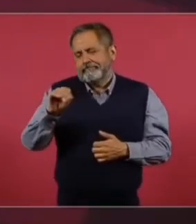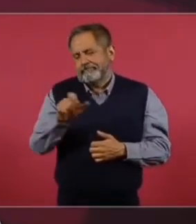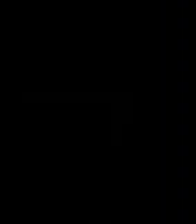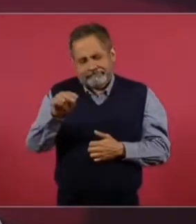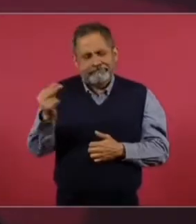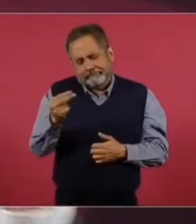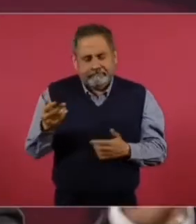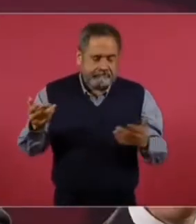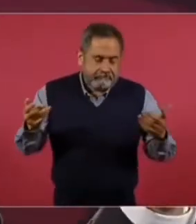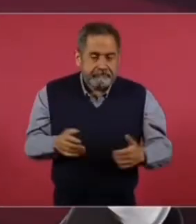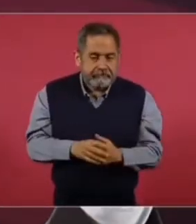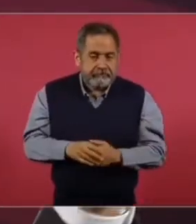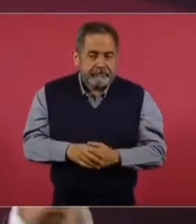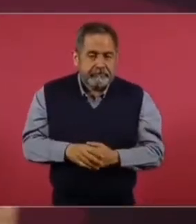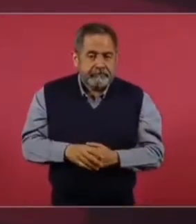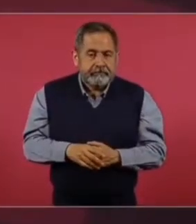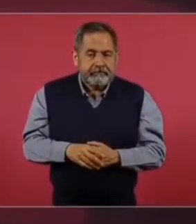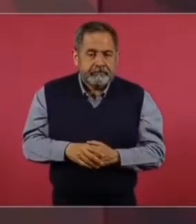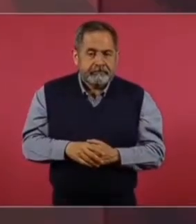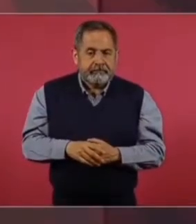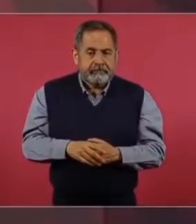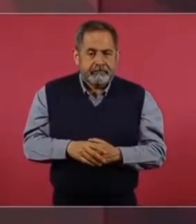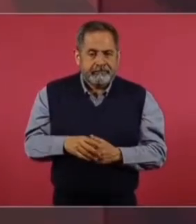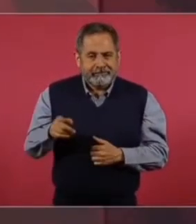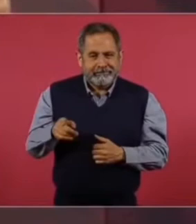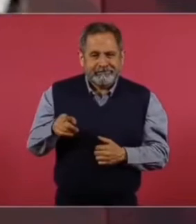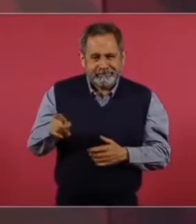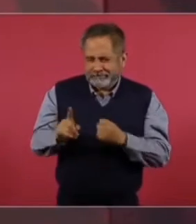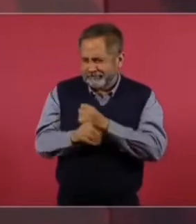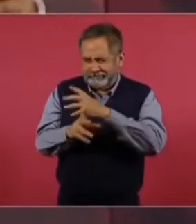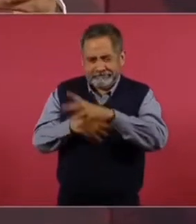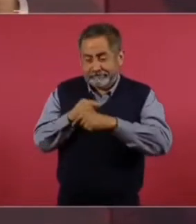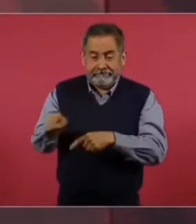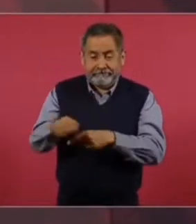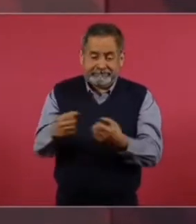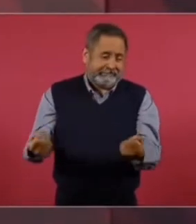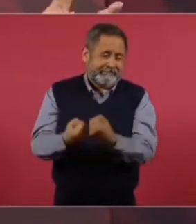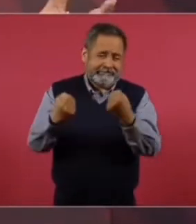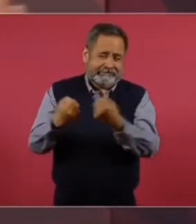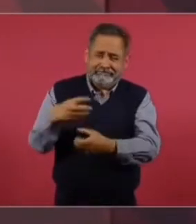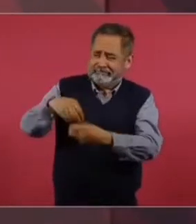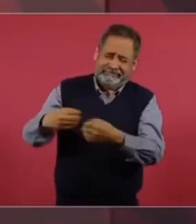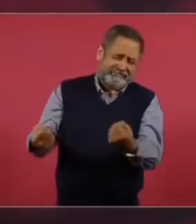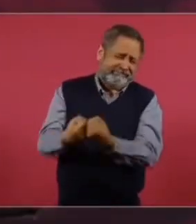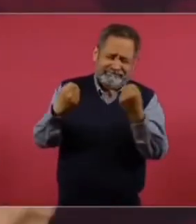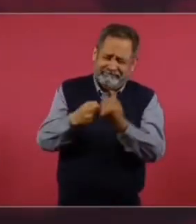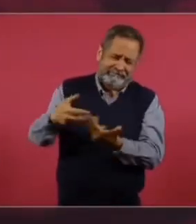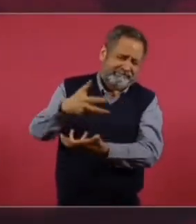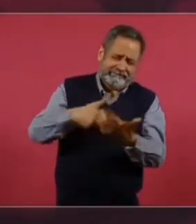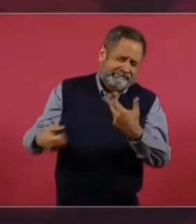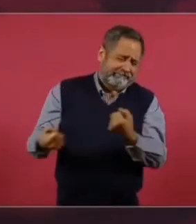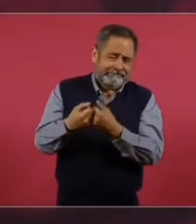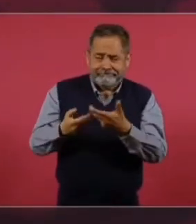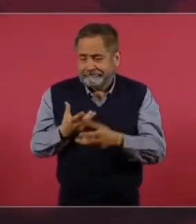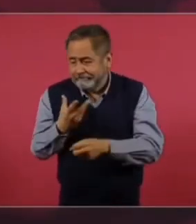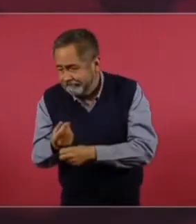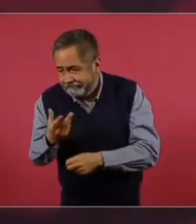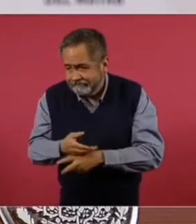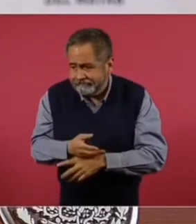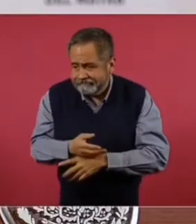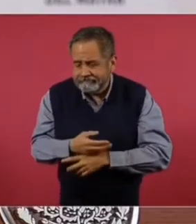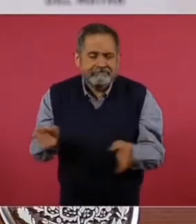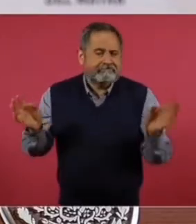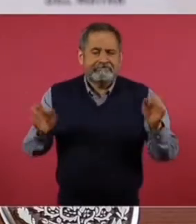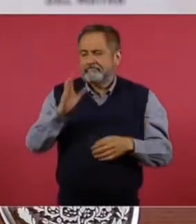Sin embargo, está ya desatada la confrontación. Sí, y no se pudo,